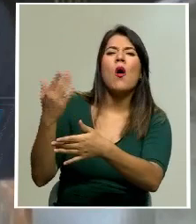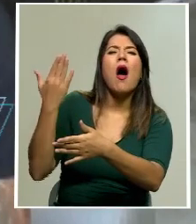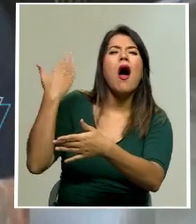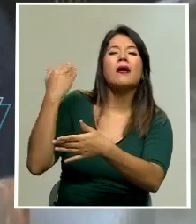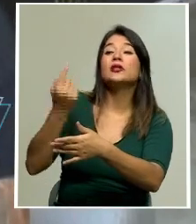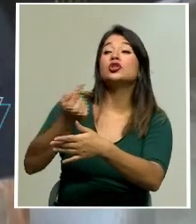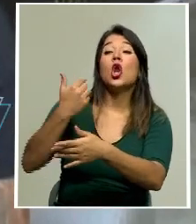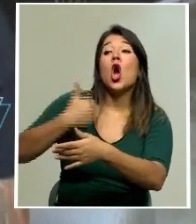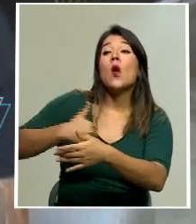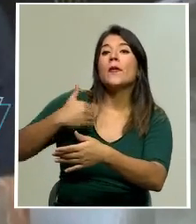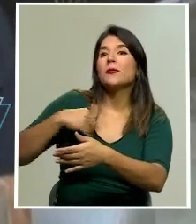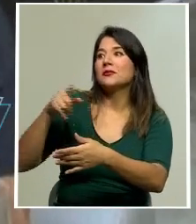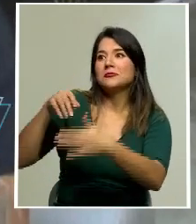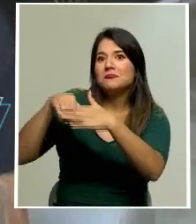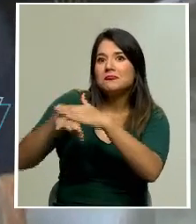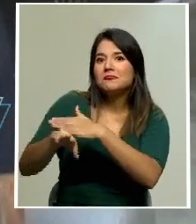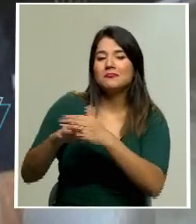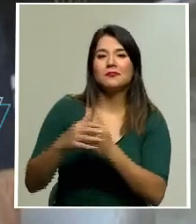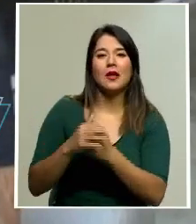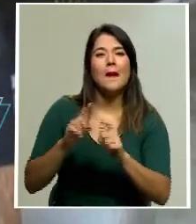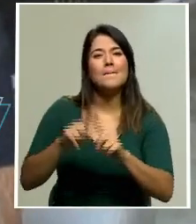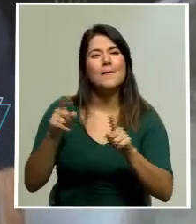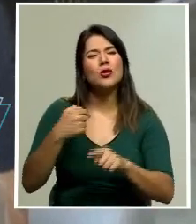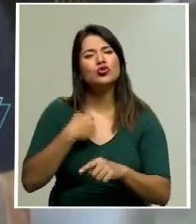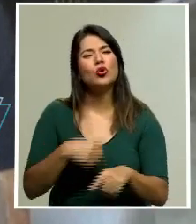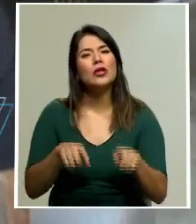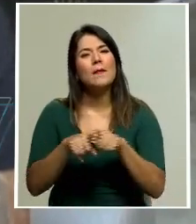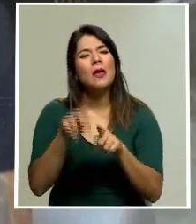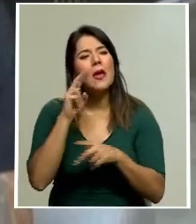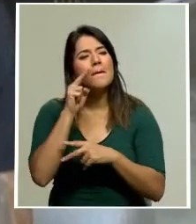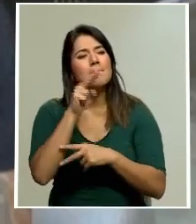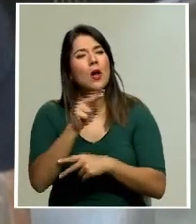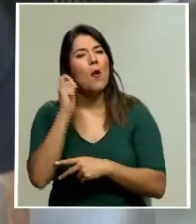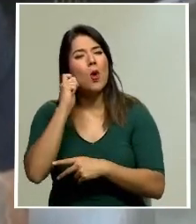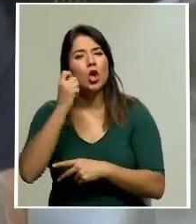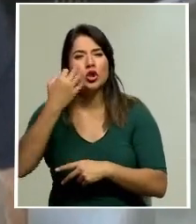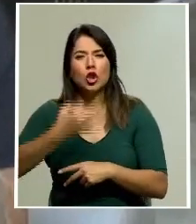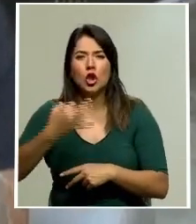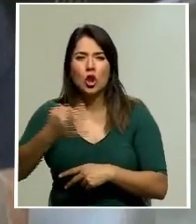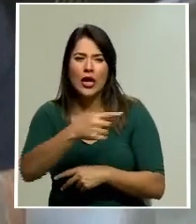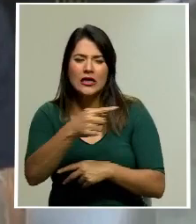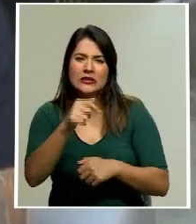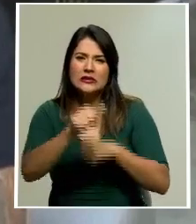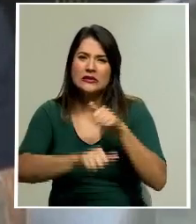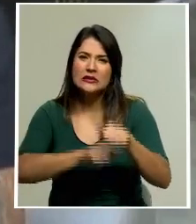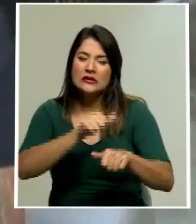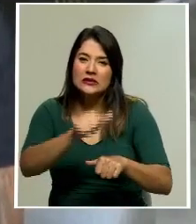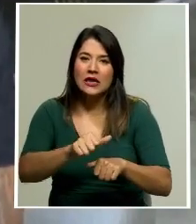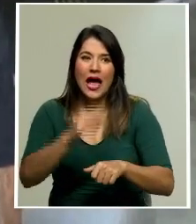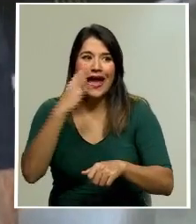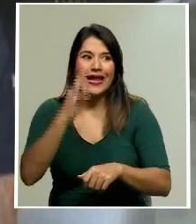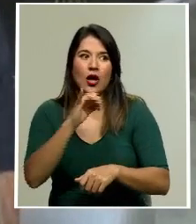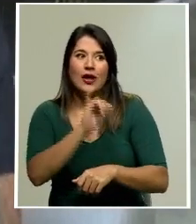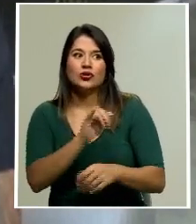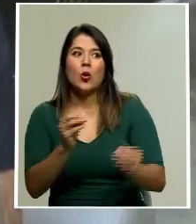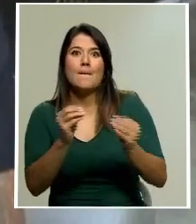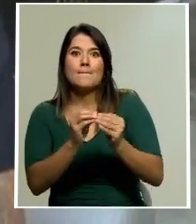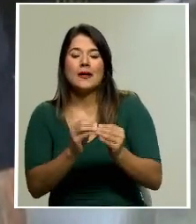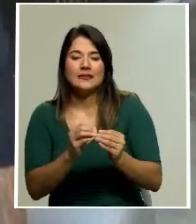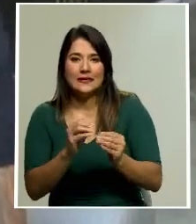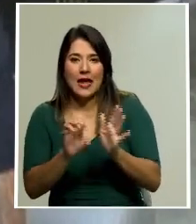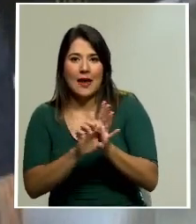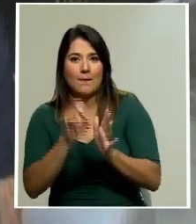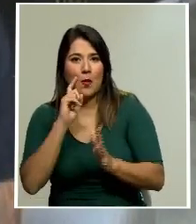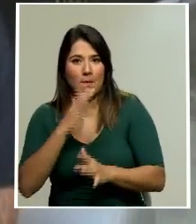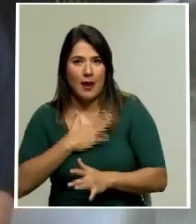me inspiro un poco más de las mujeres que veo día a día, de ellas, de cómo salen adelante. Creo que eso es más inspiración para mí que